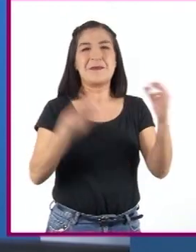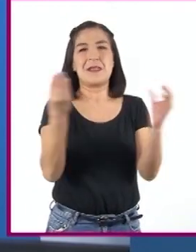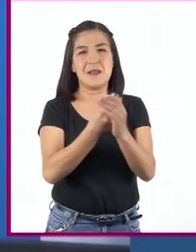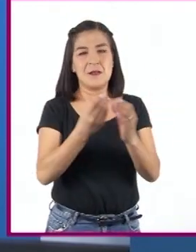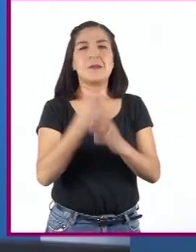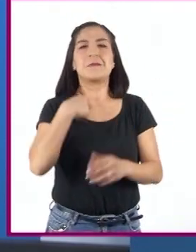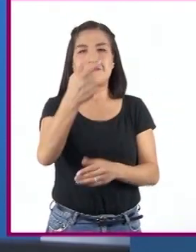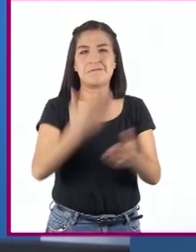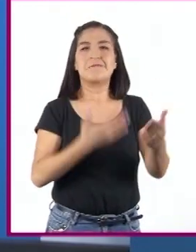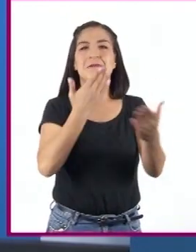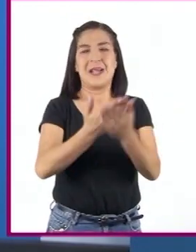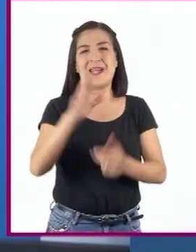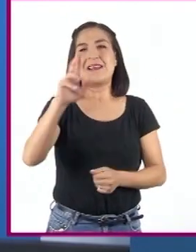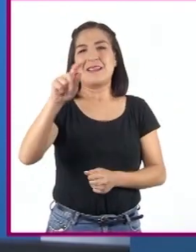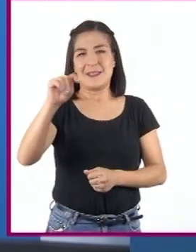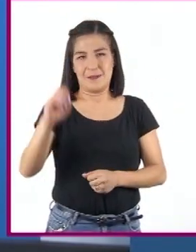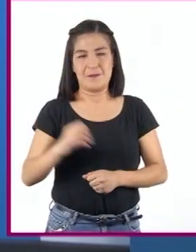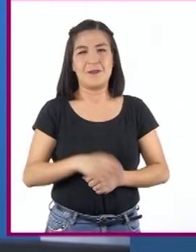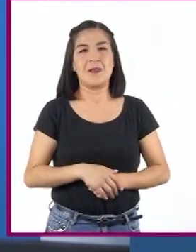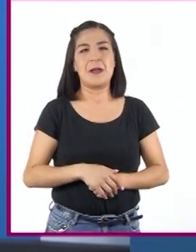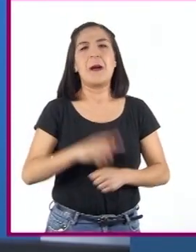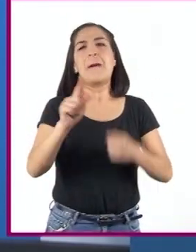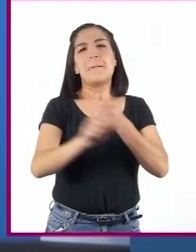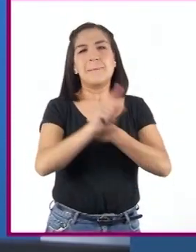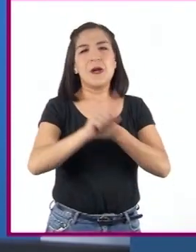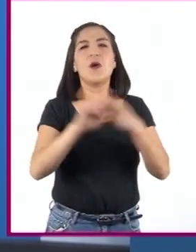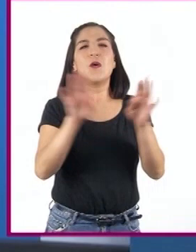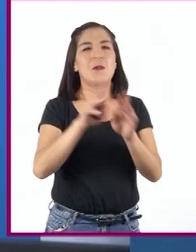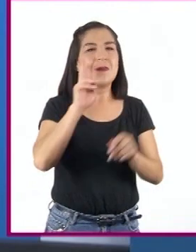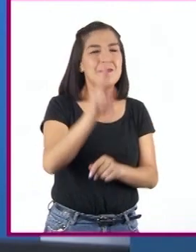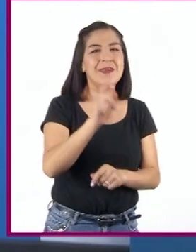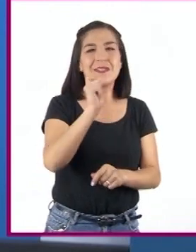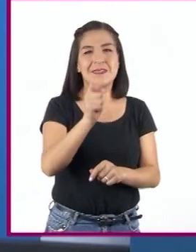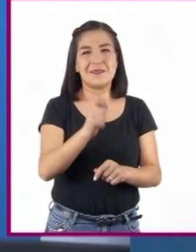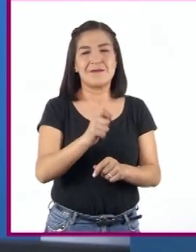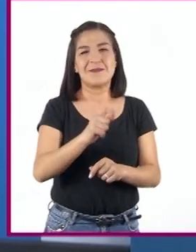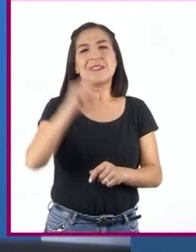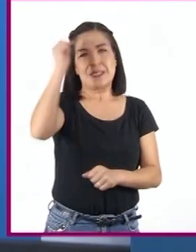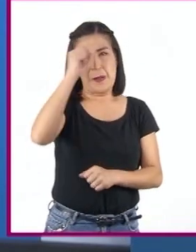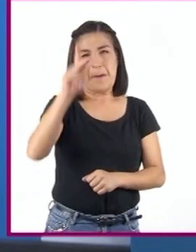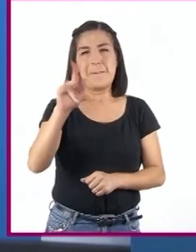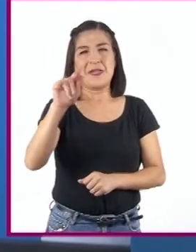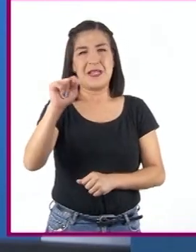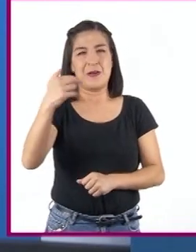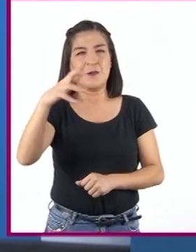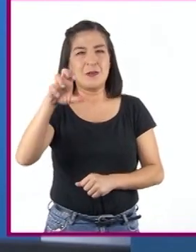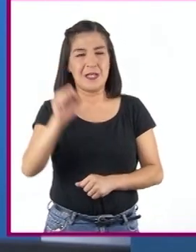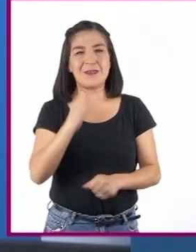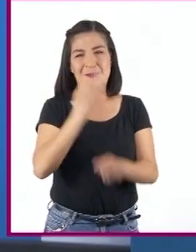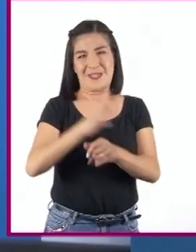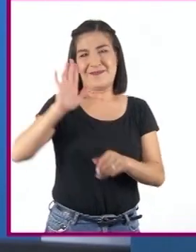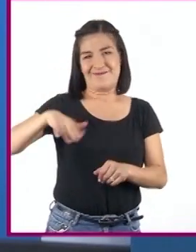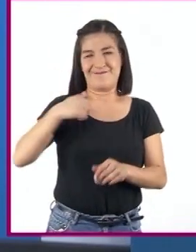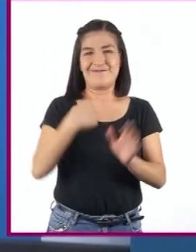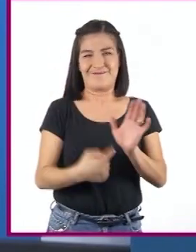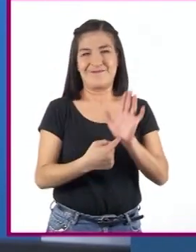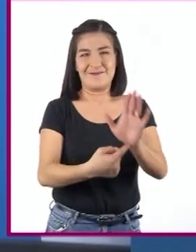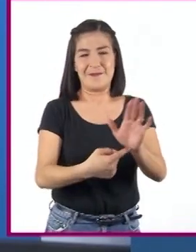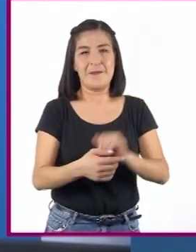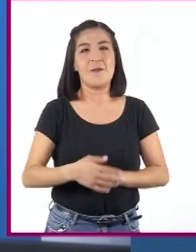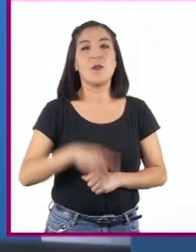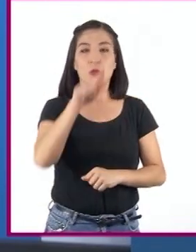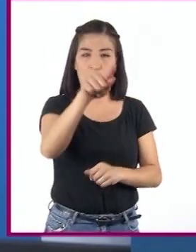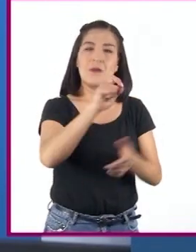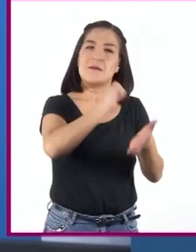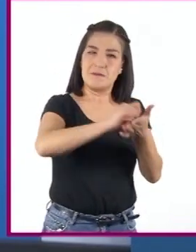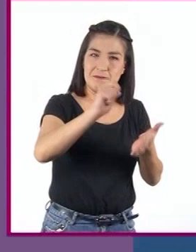les propondremos un reto, un problema que implique la consideración del teorema de Pitágoras como los que ya les compartimos. Tomen nota